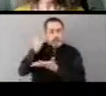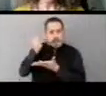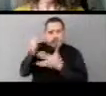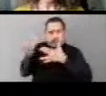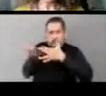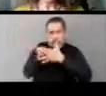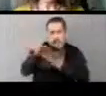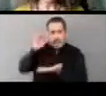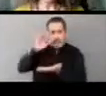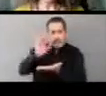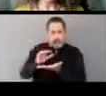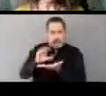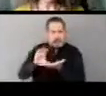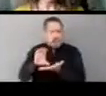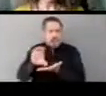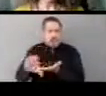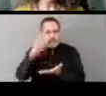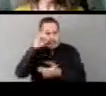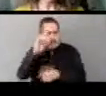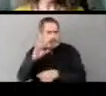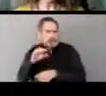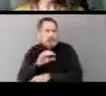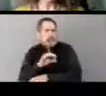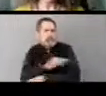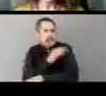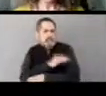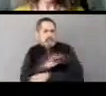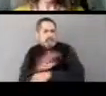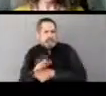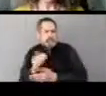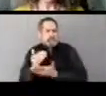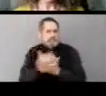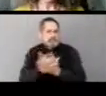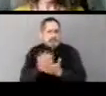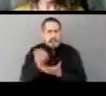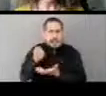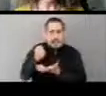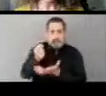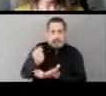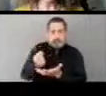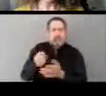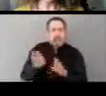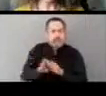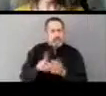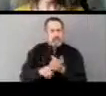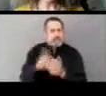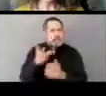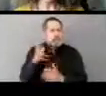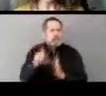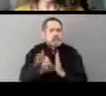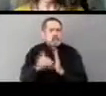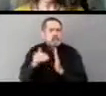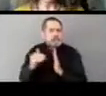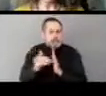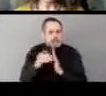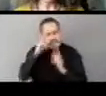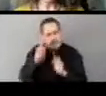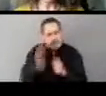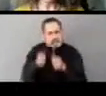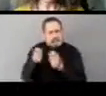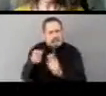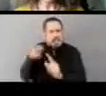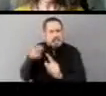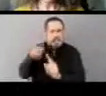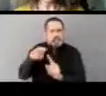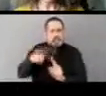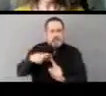compra de vacunas contra el COVID-19. Con este dinero se podrán comprar alrededor de 10 millones de dosis que llegarán directo al pueblo